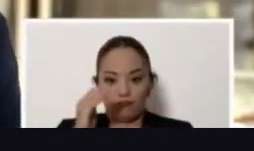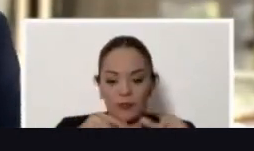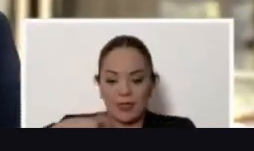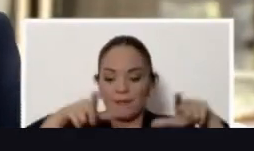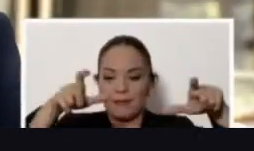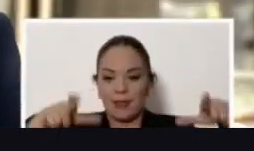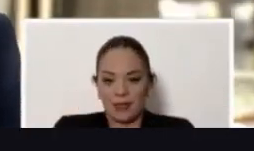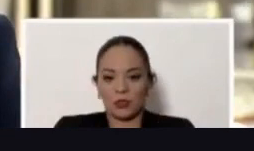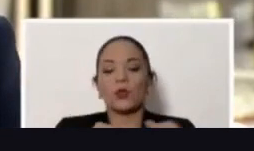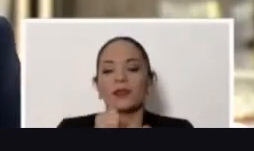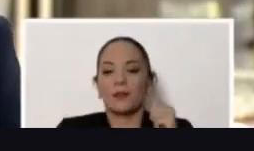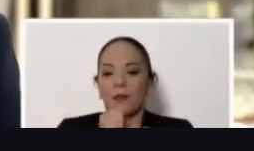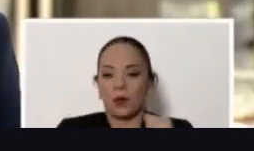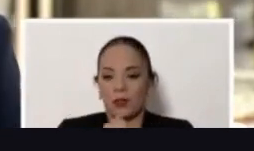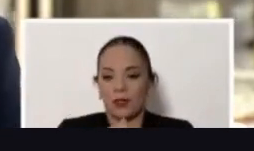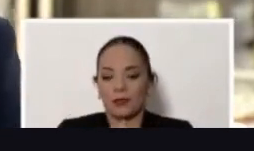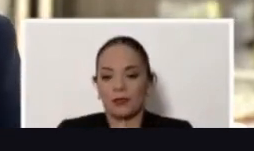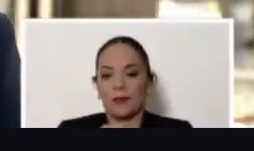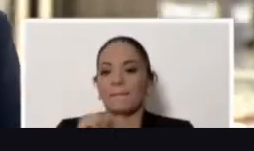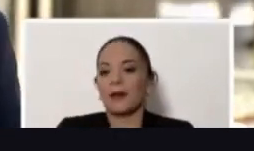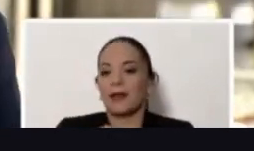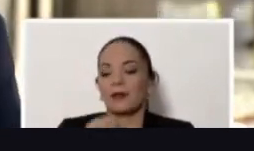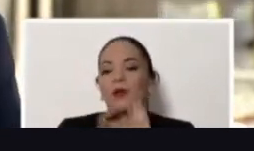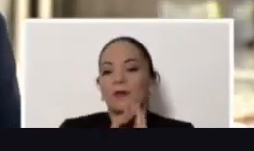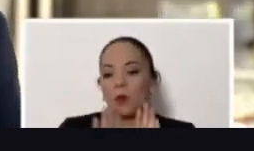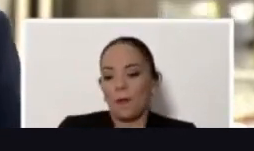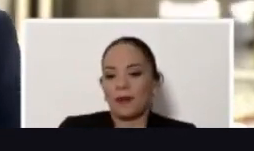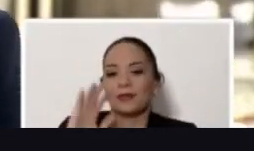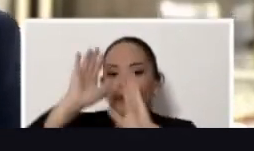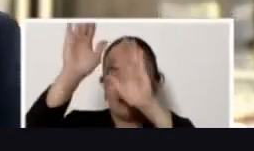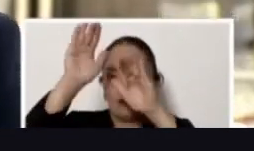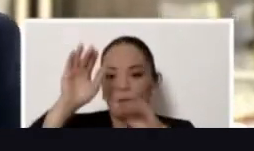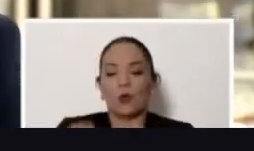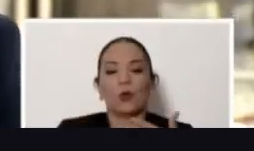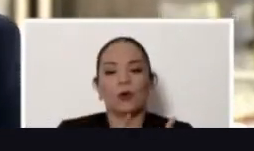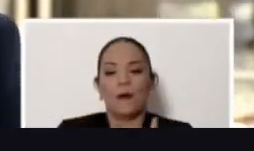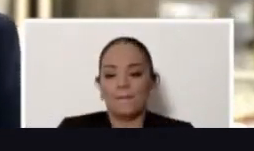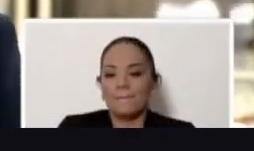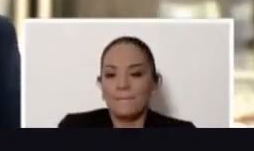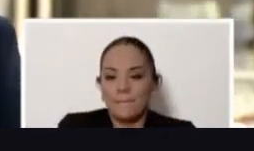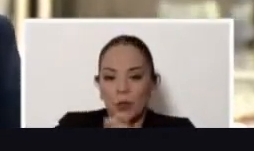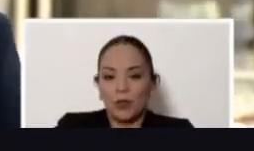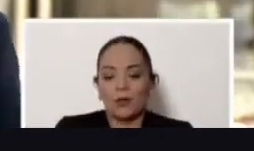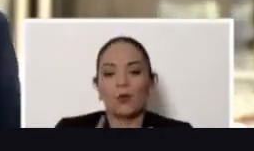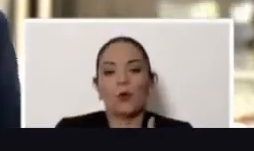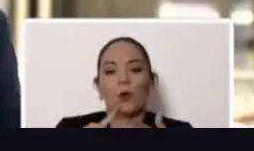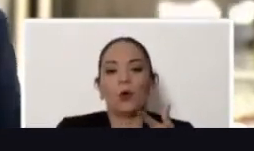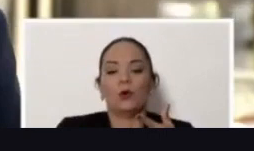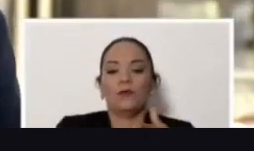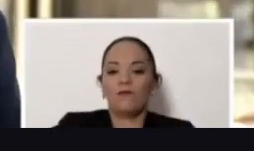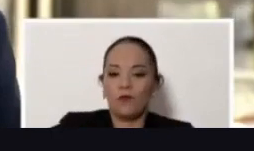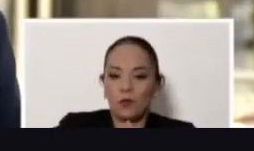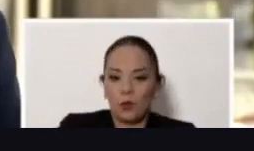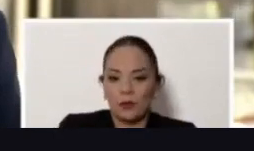un gimnasio deportivo para la práctica de deportes como básquetbol, voleibol, fútbol sala,